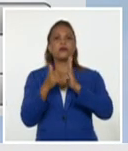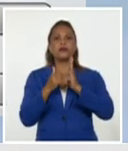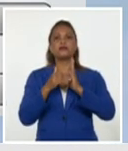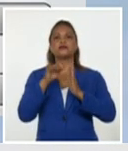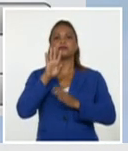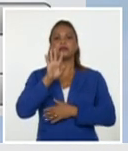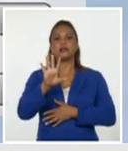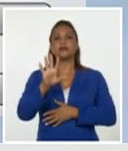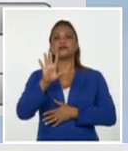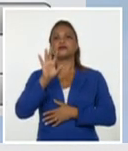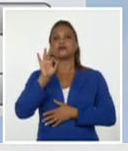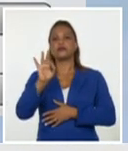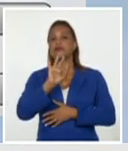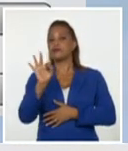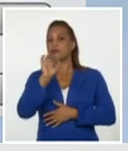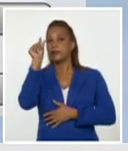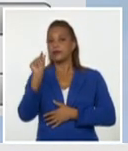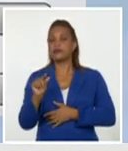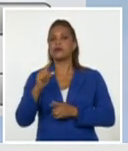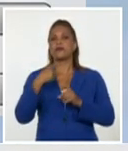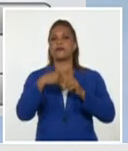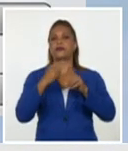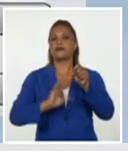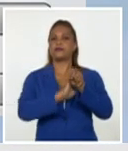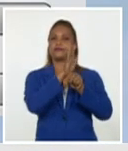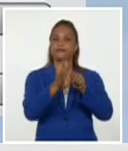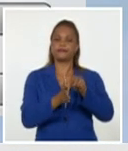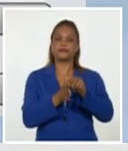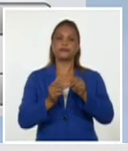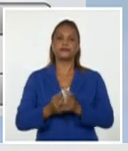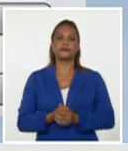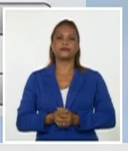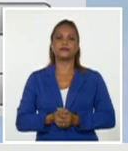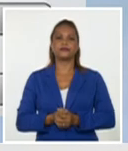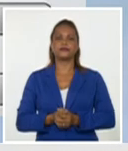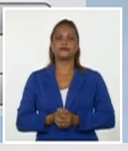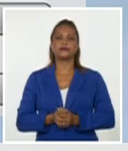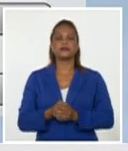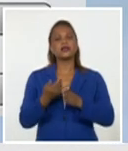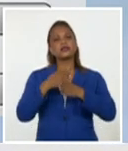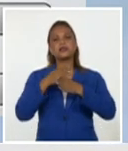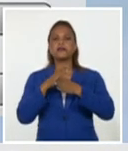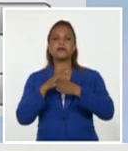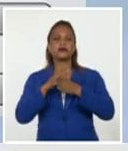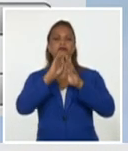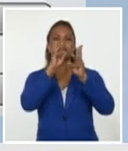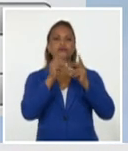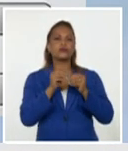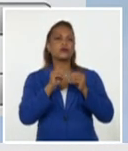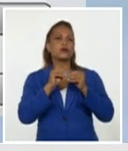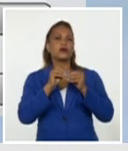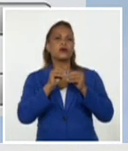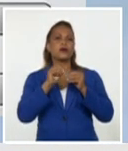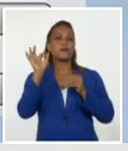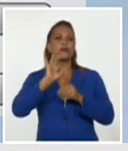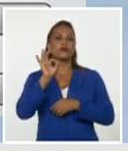5.588 personas con COVID-19, lo que hace que ya el acumulado sea de